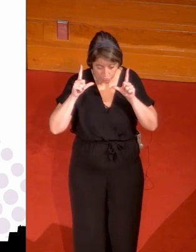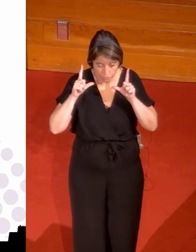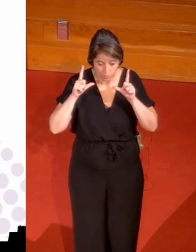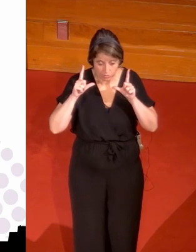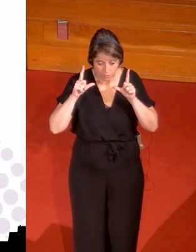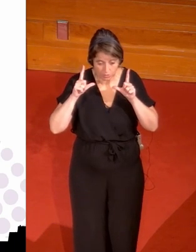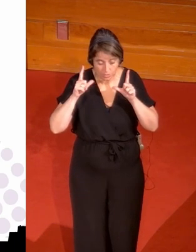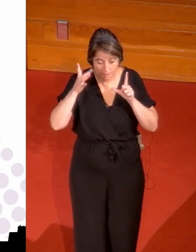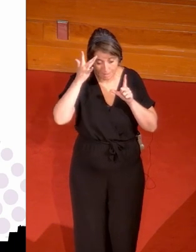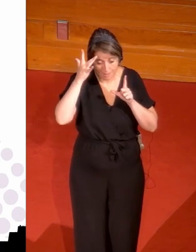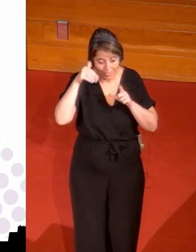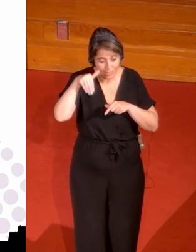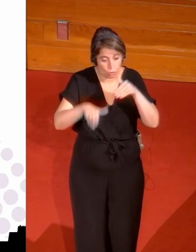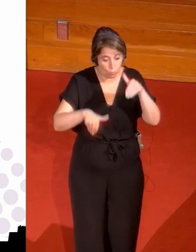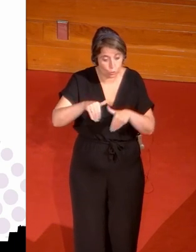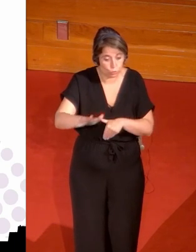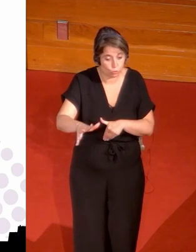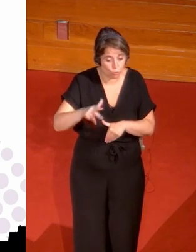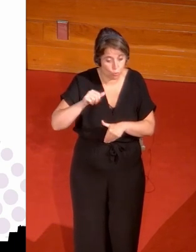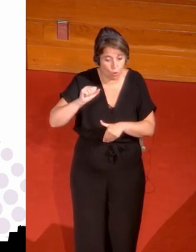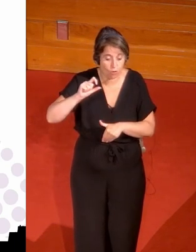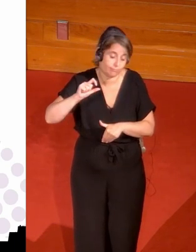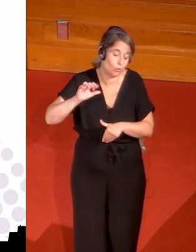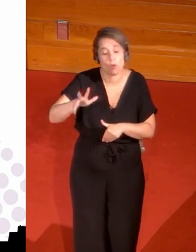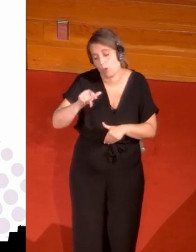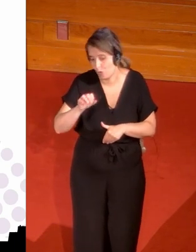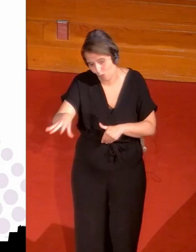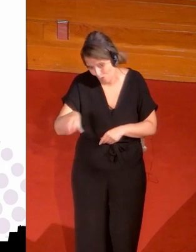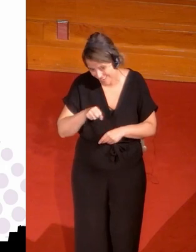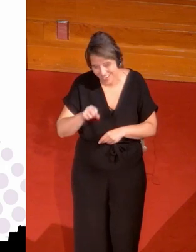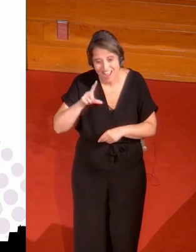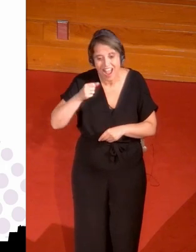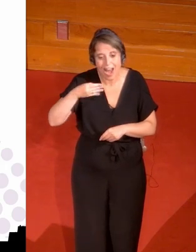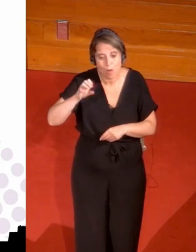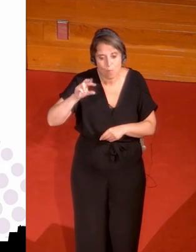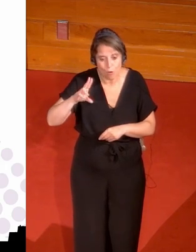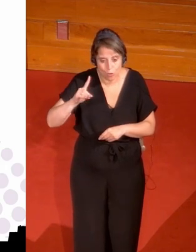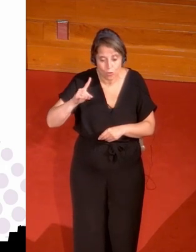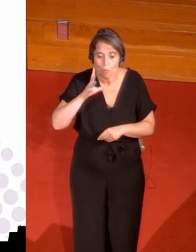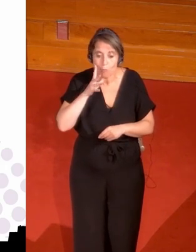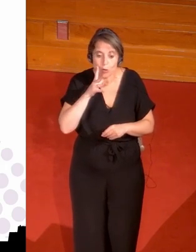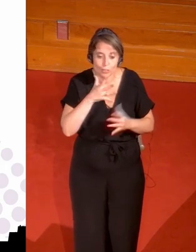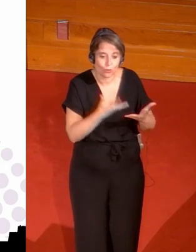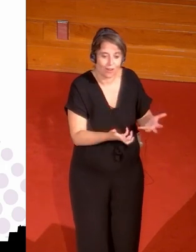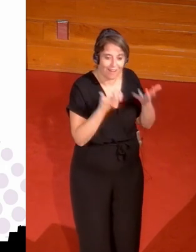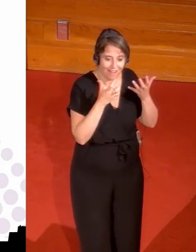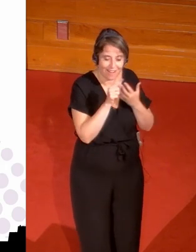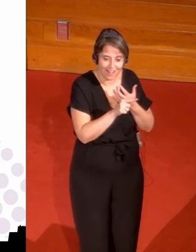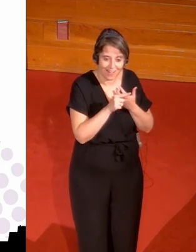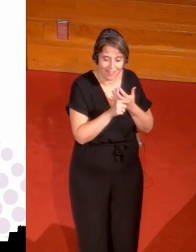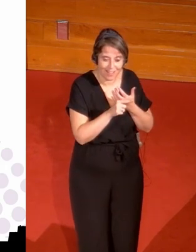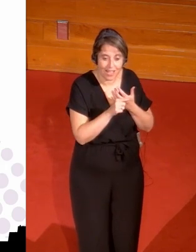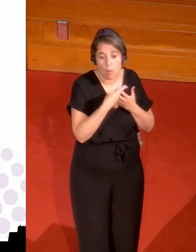que le quitó votos al gor y por eso fue decisivo para que acabara ganando